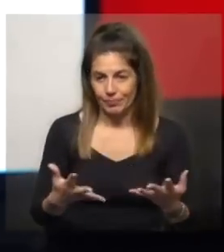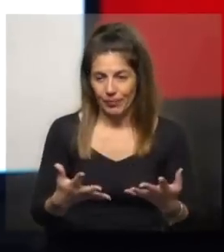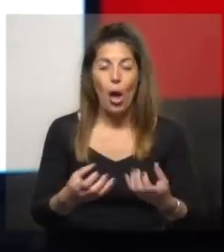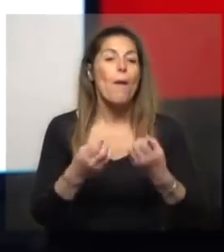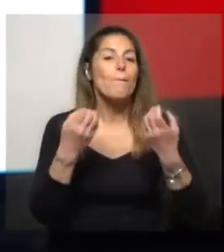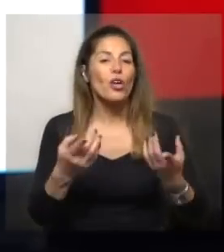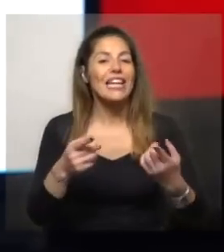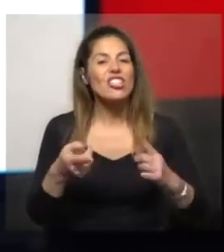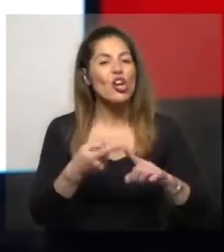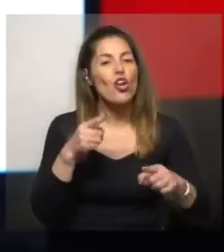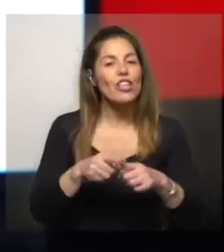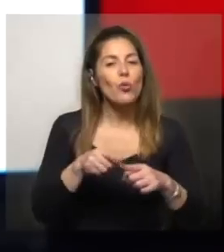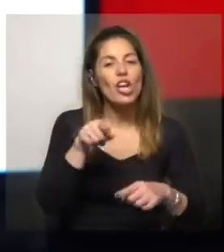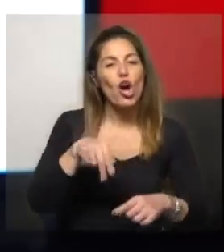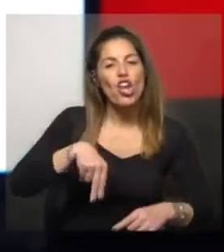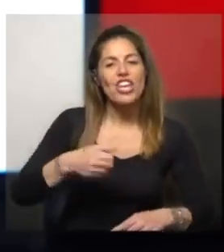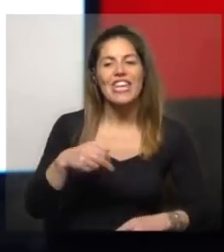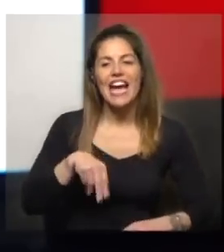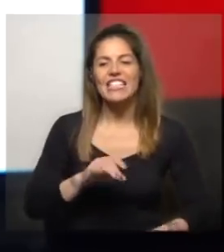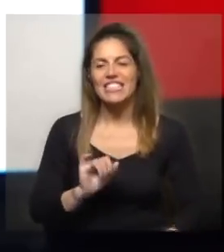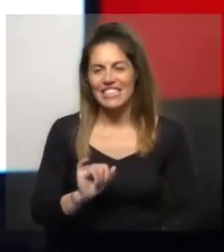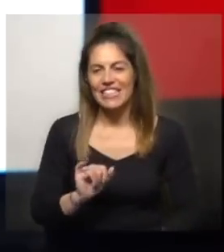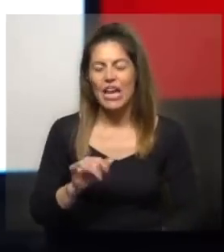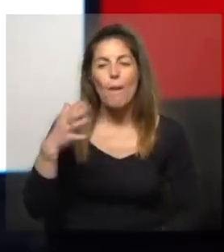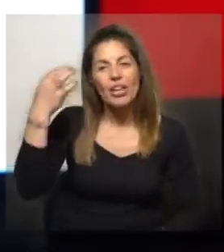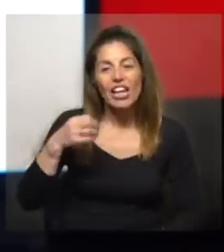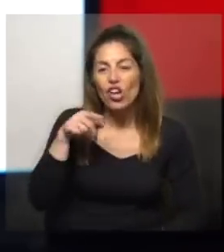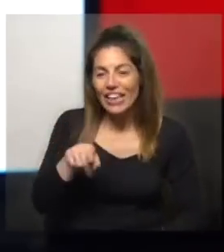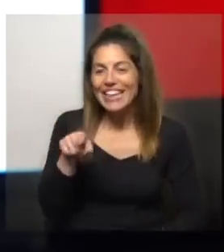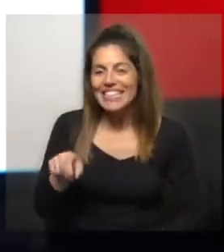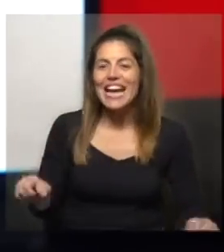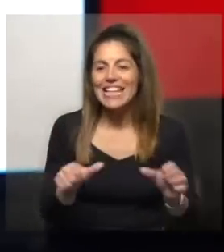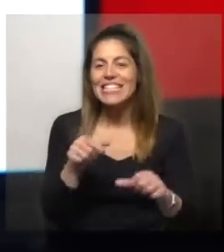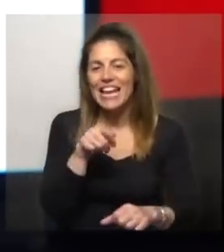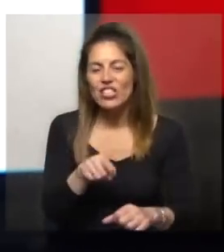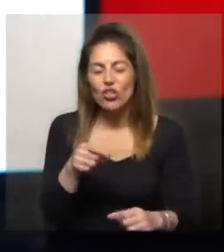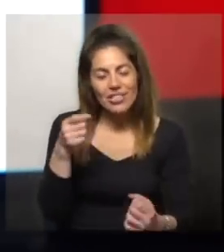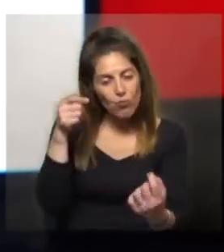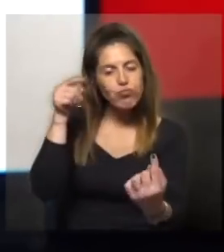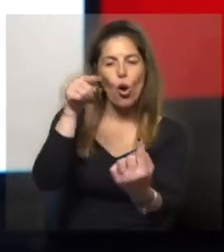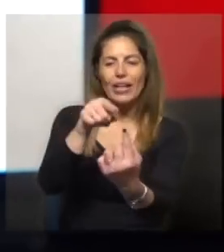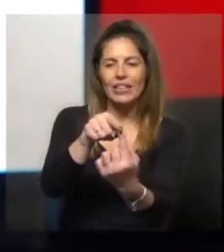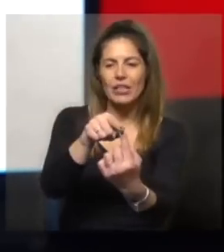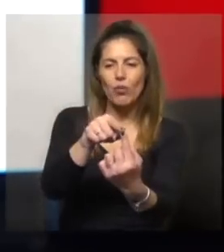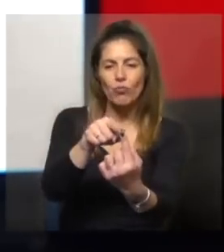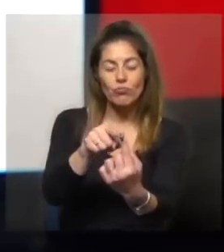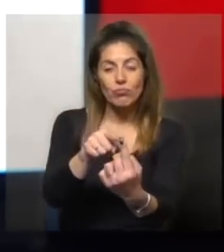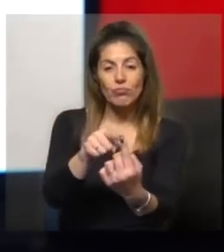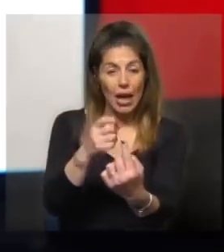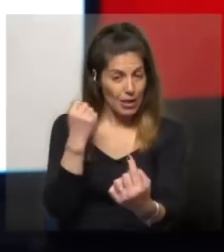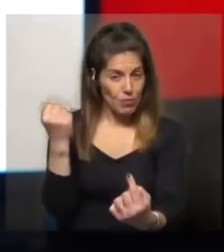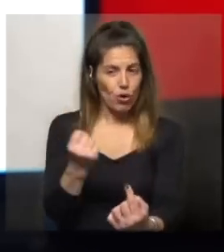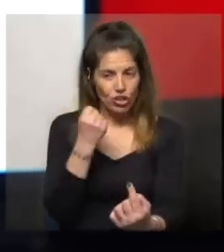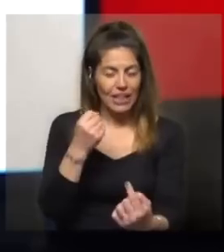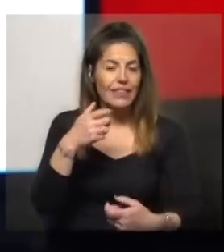porque eso lo vinculé con Nancy porque porque creo que ella hacía eso o sea se ponía un objetivo un objetivo muy ambicioso que tenía que